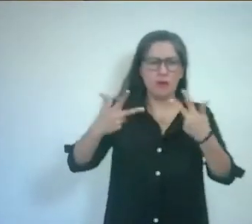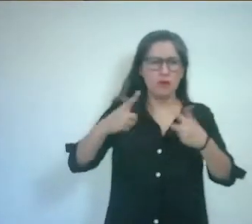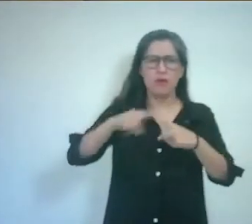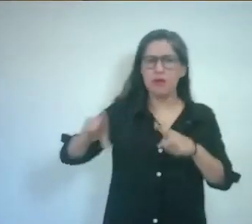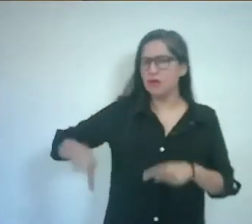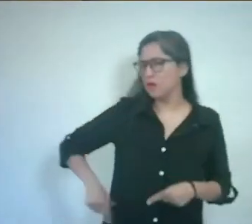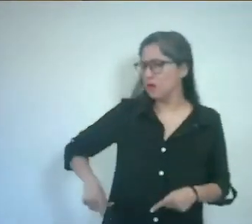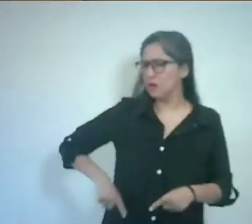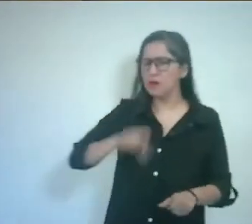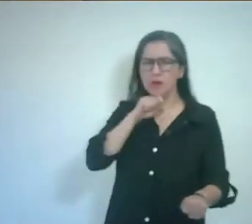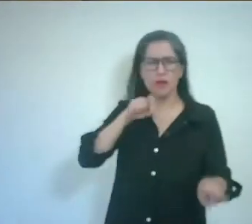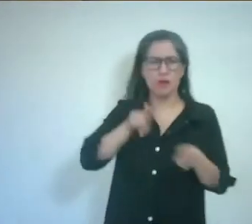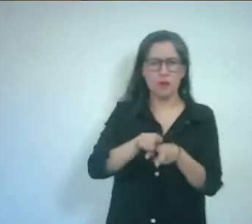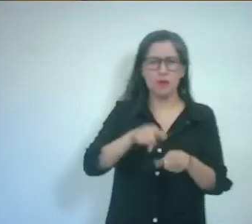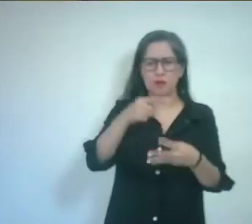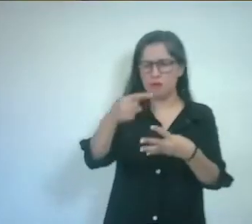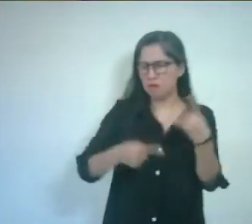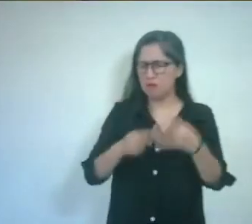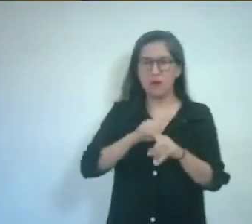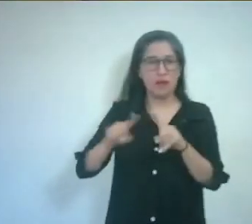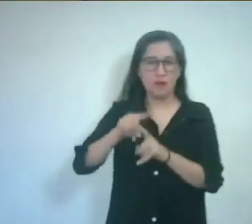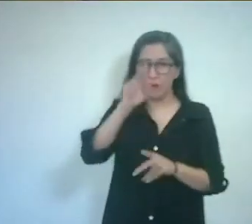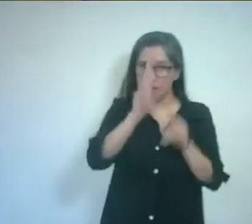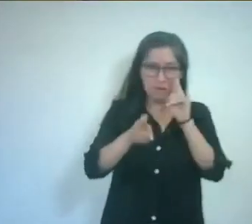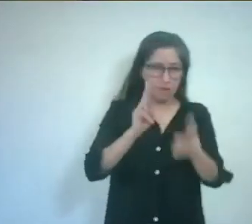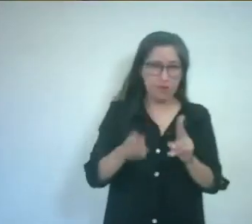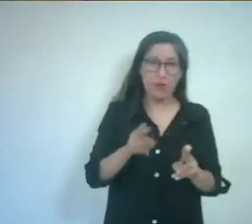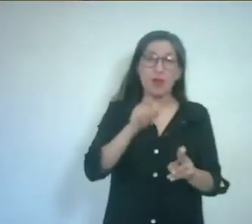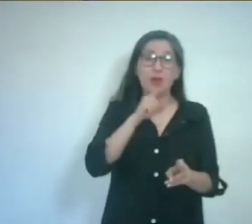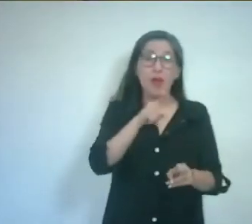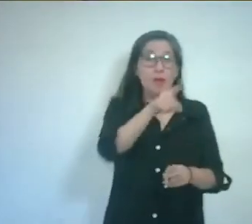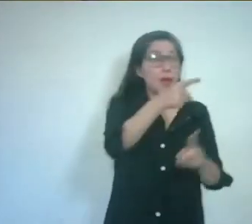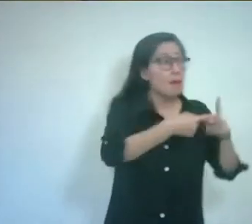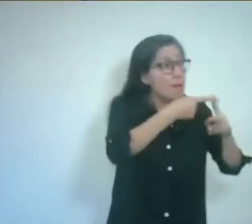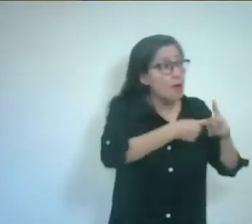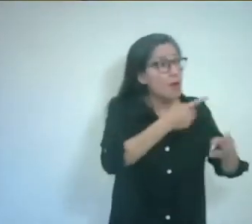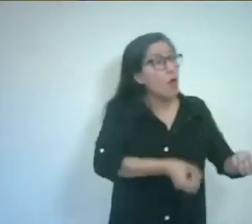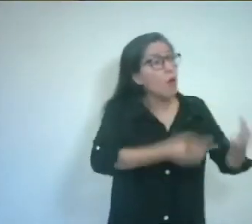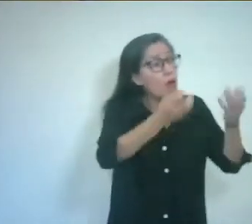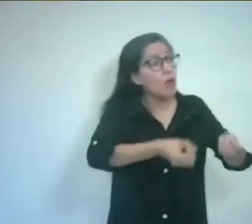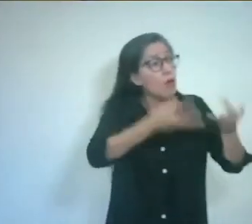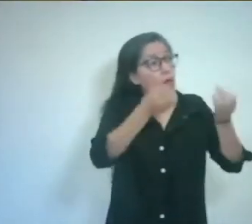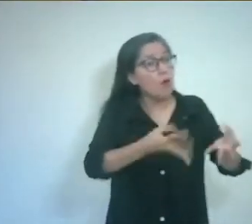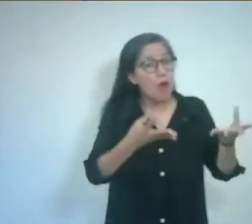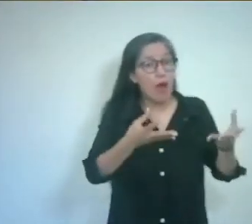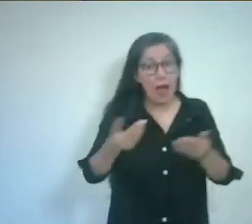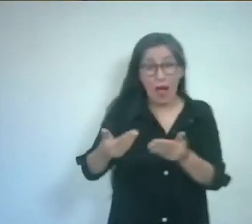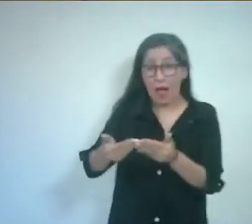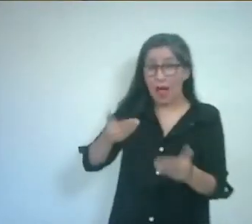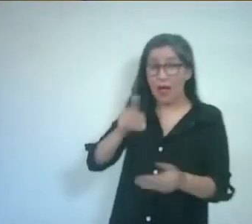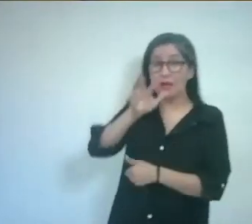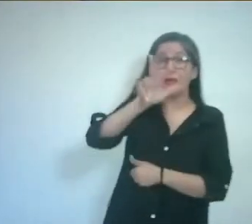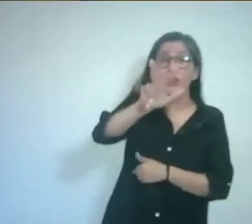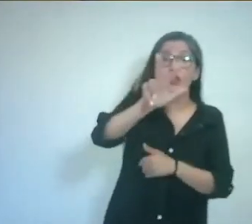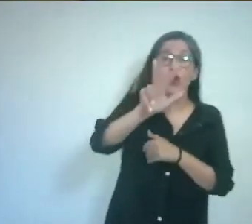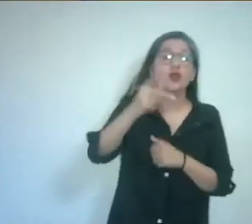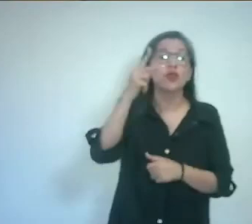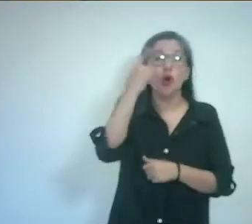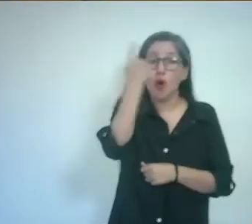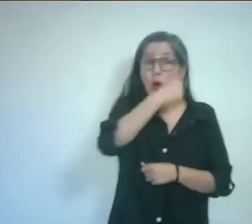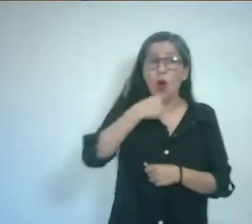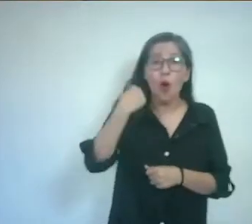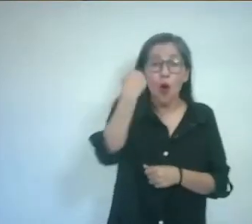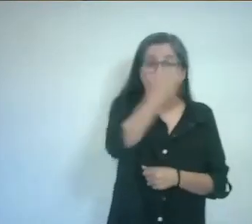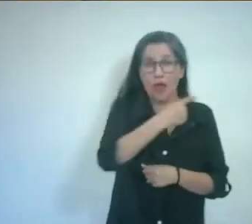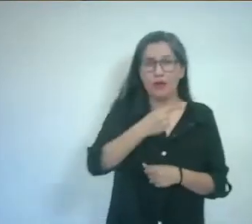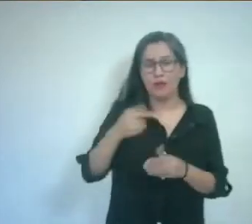gubernamental, y está prohibido difundir resultados de encuestas o sondeos electorales antes de las 18 horas. Asimismo,